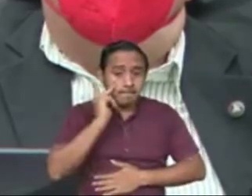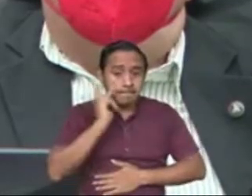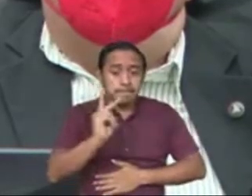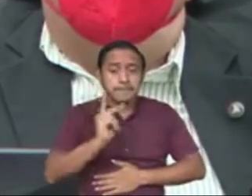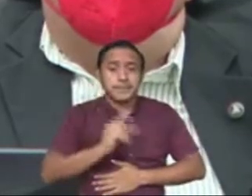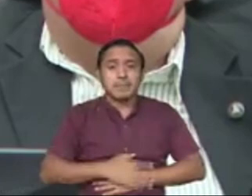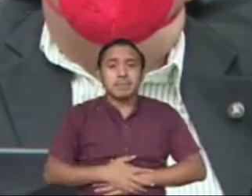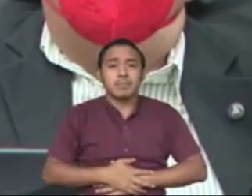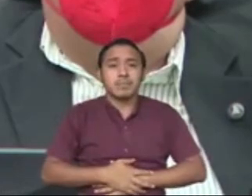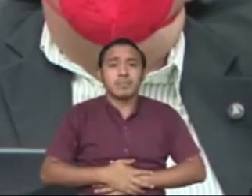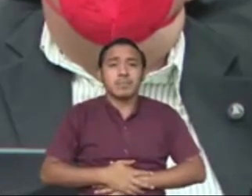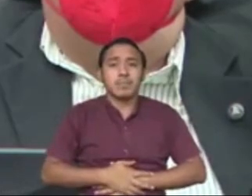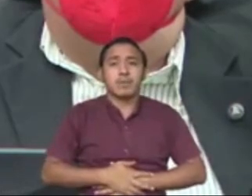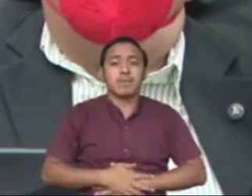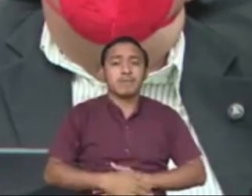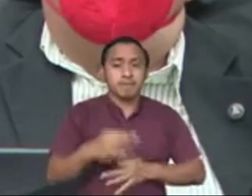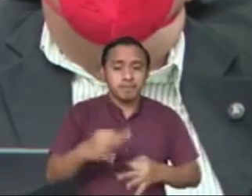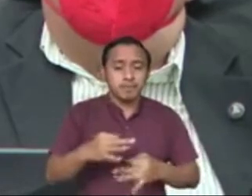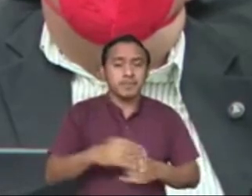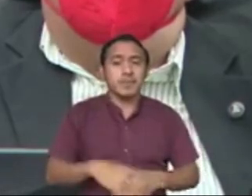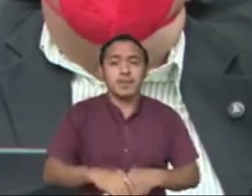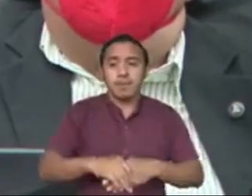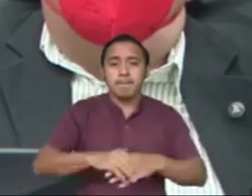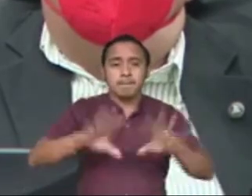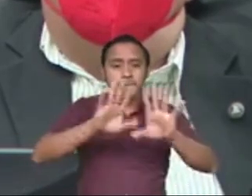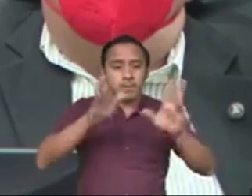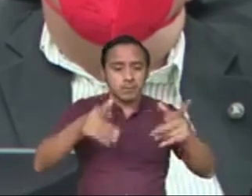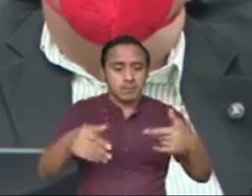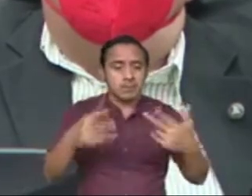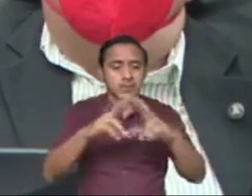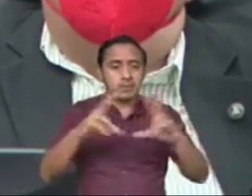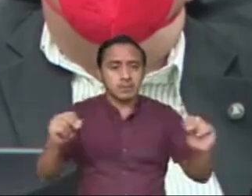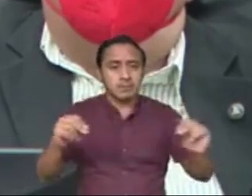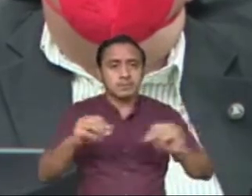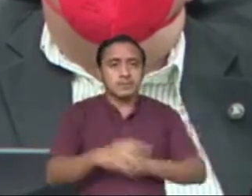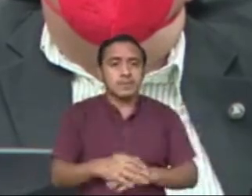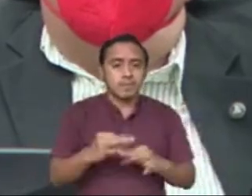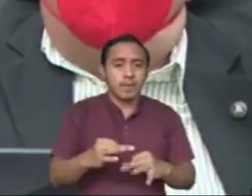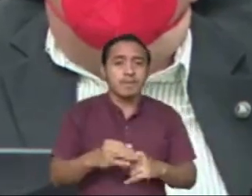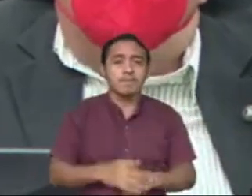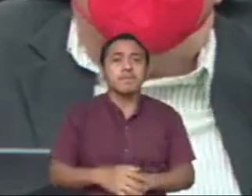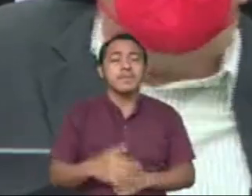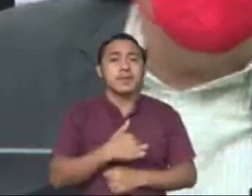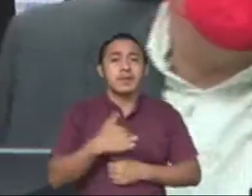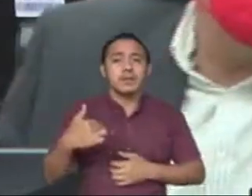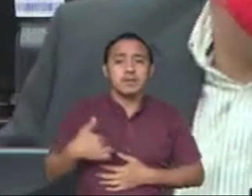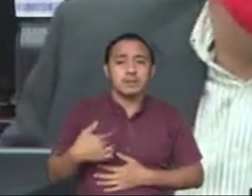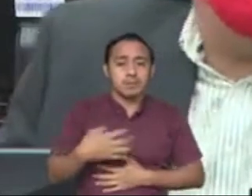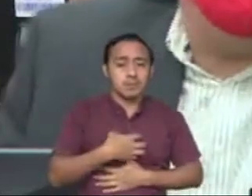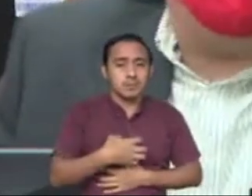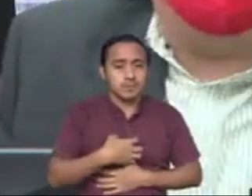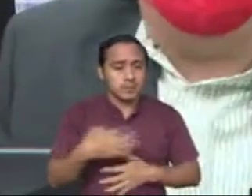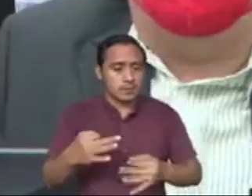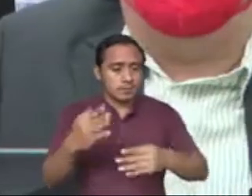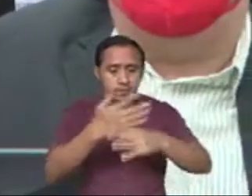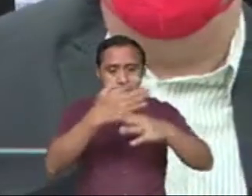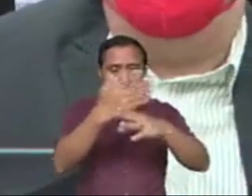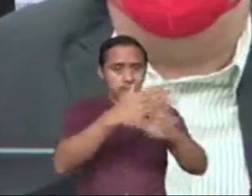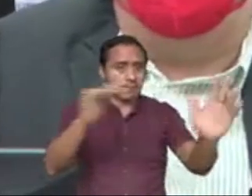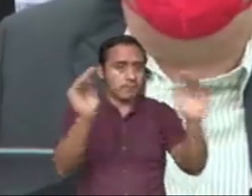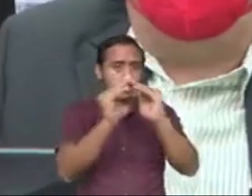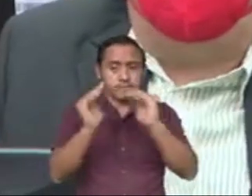reconocemos y se reconoce a la mujer nicaragüense como una mujer creadora de vida en muchos